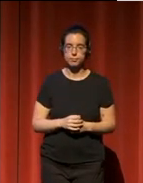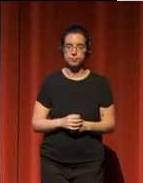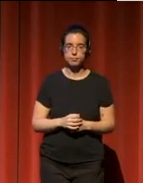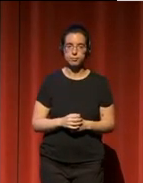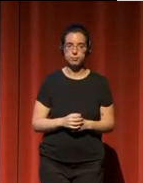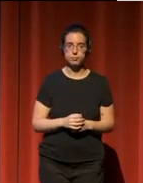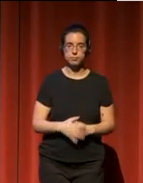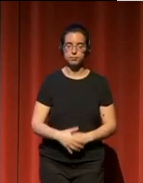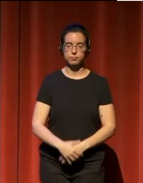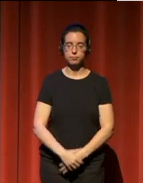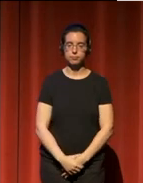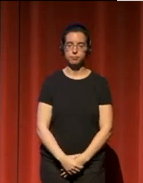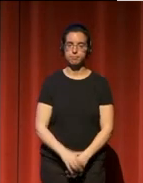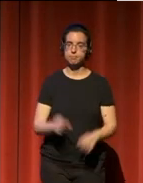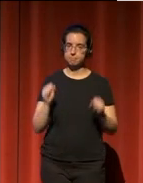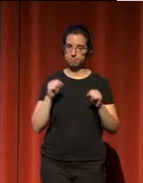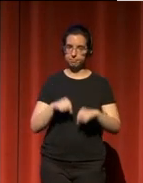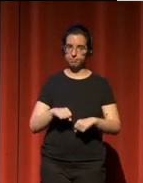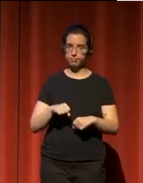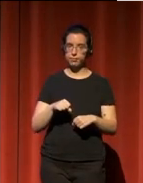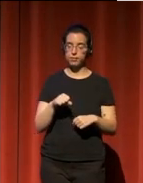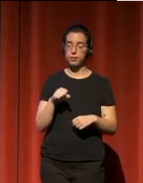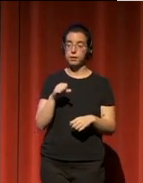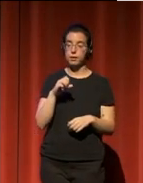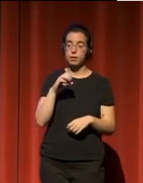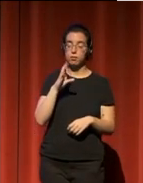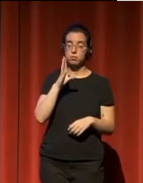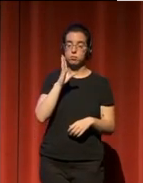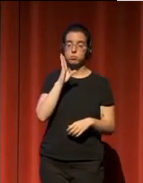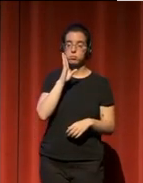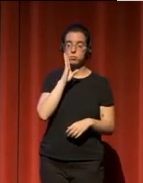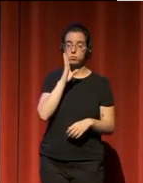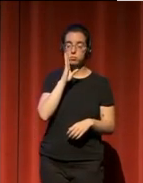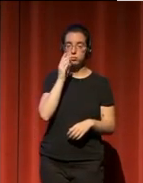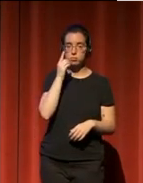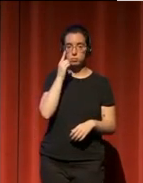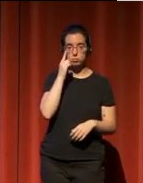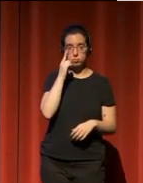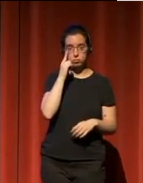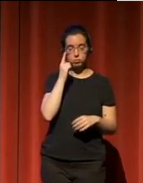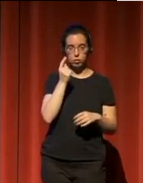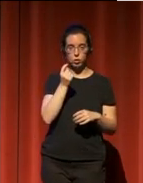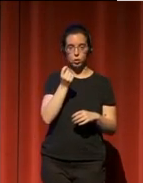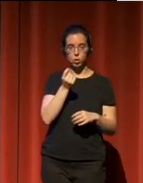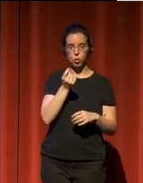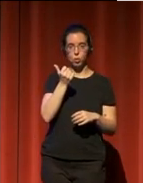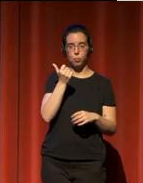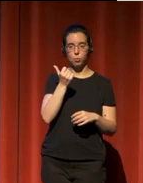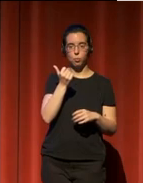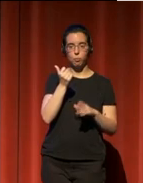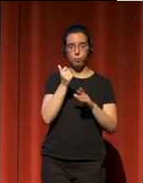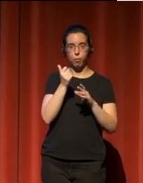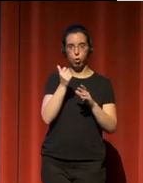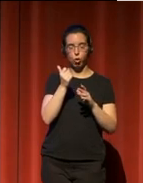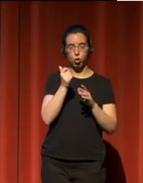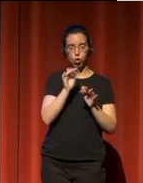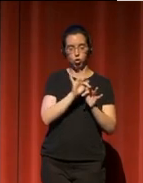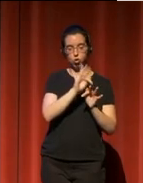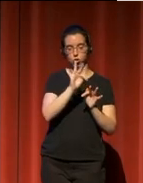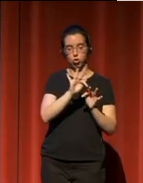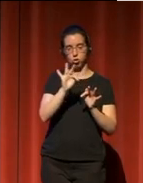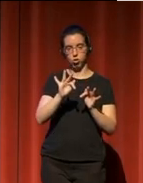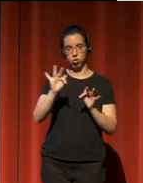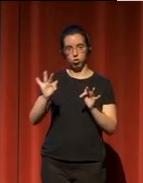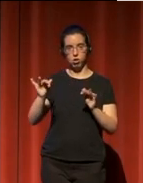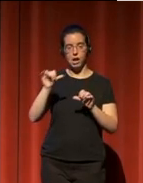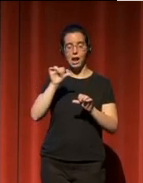laboratorios vale hemos hecho este poco largo kitcat alrededor de los